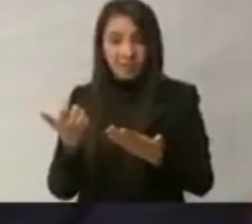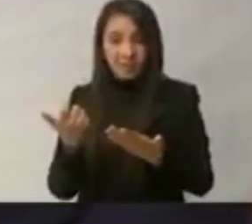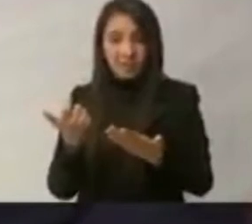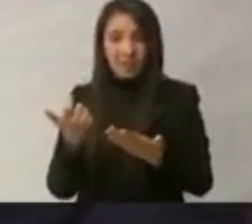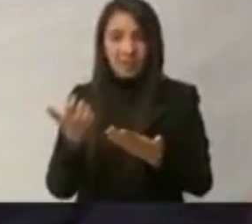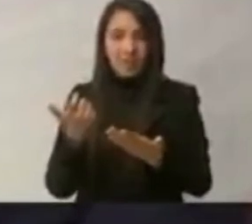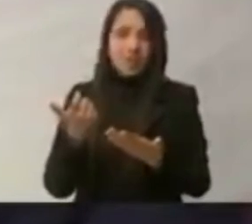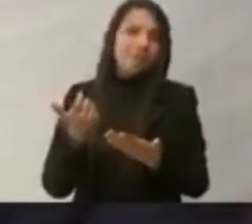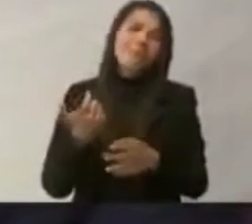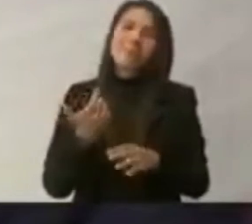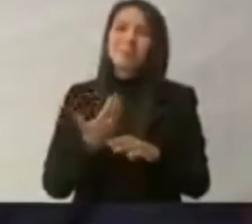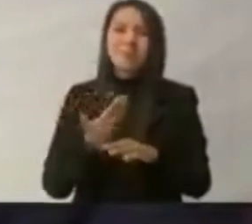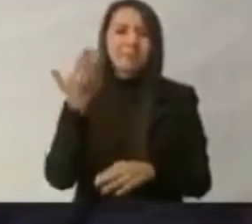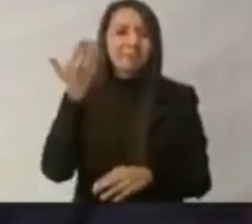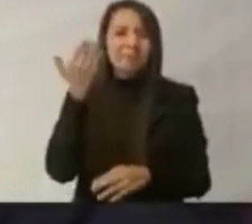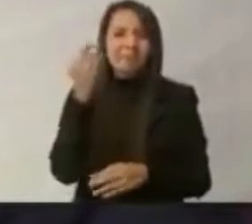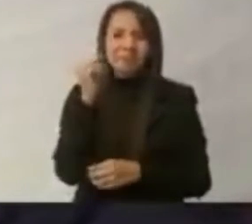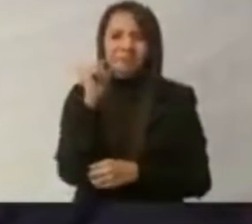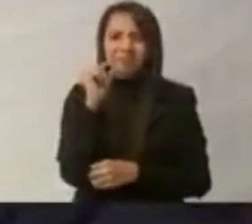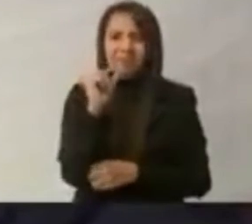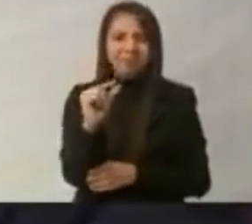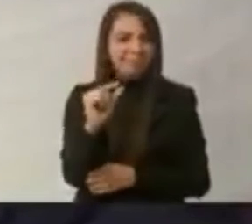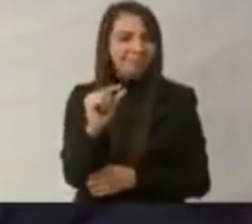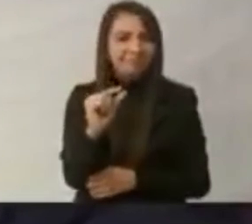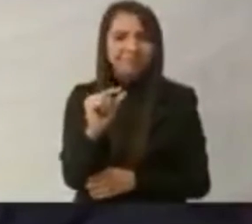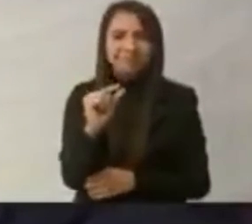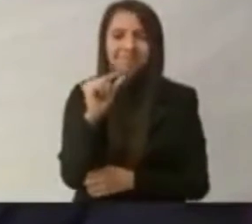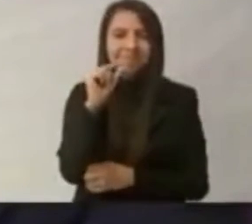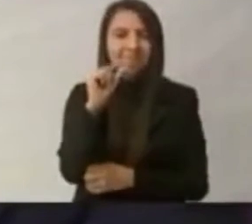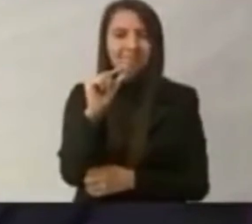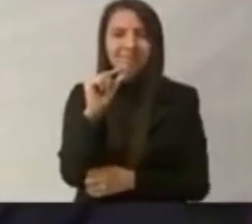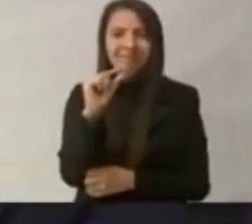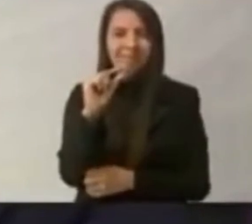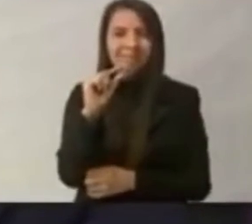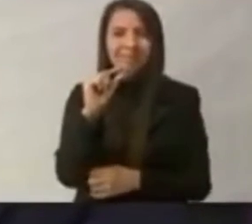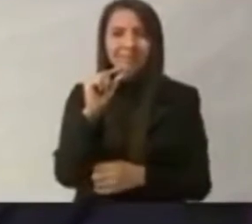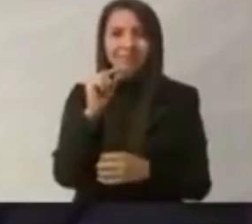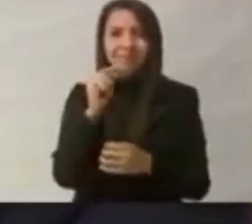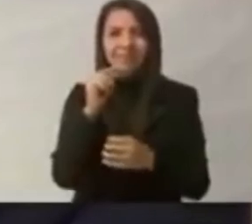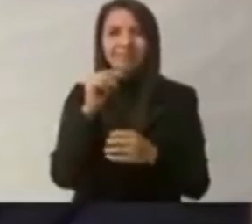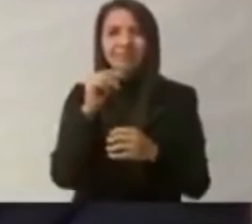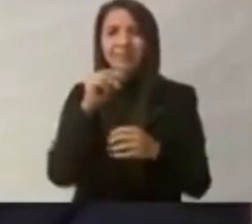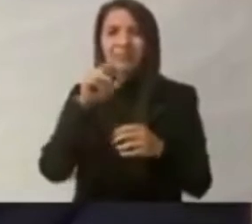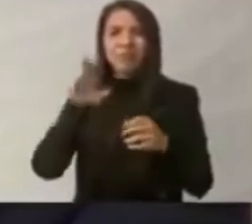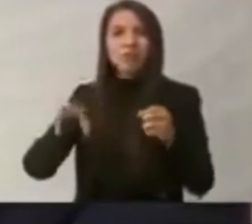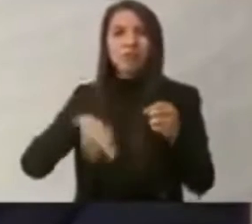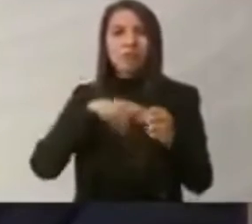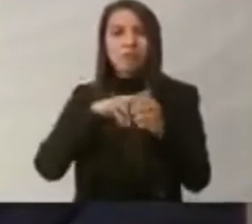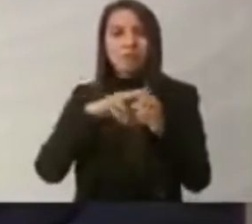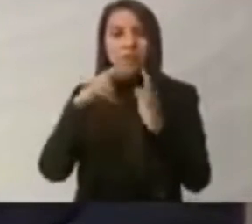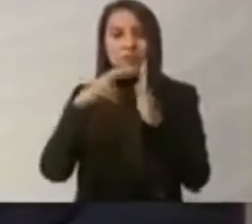muy raquítico. Un poco más de salario mínimo de entonces.